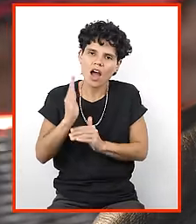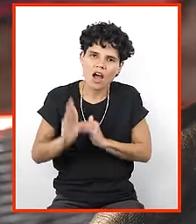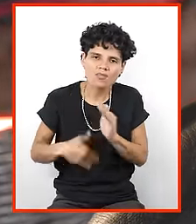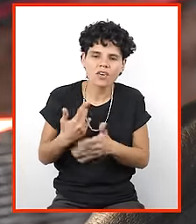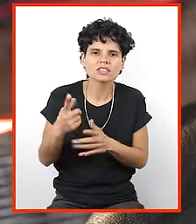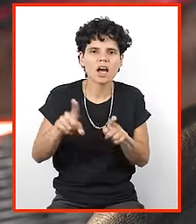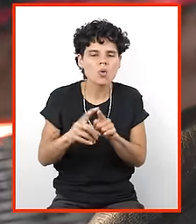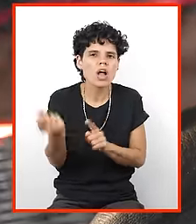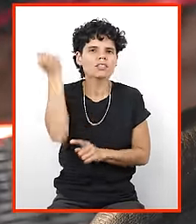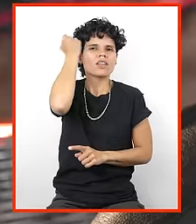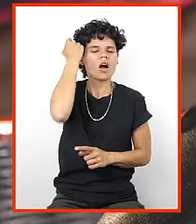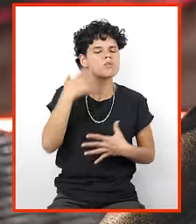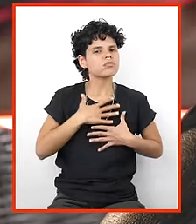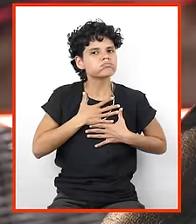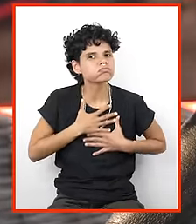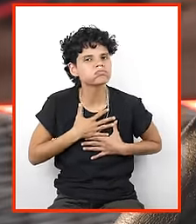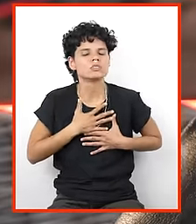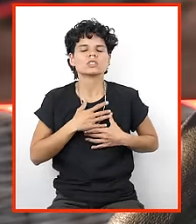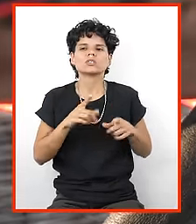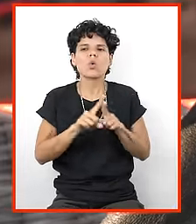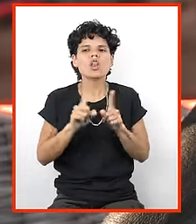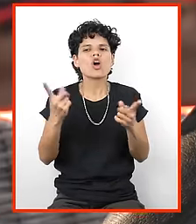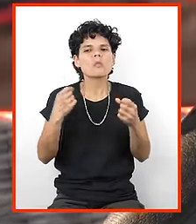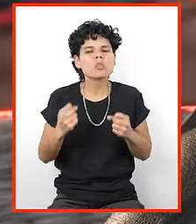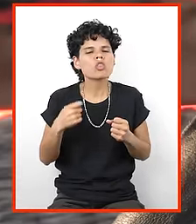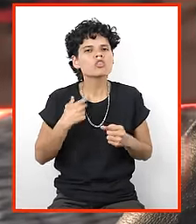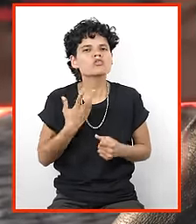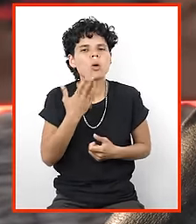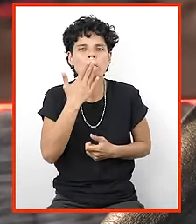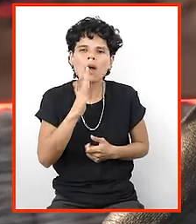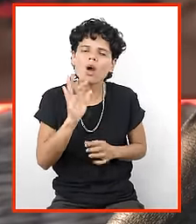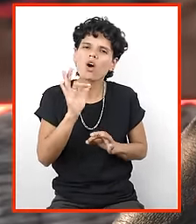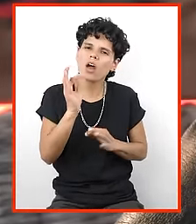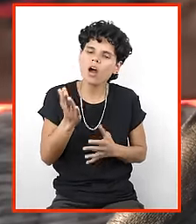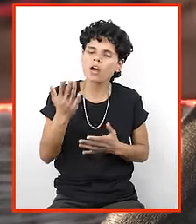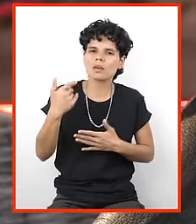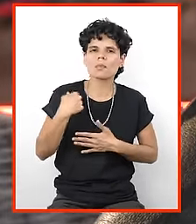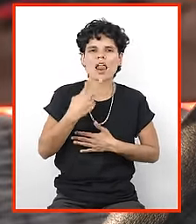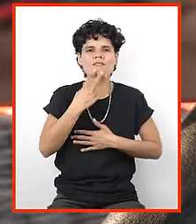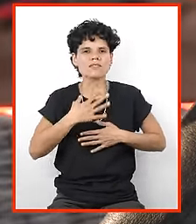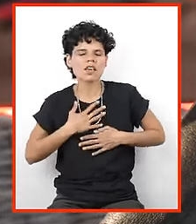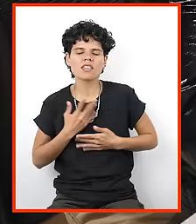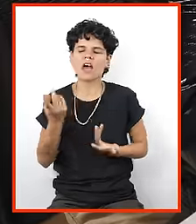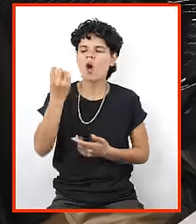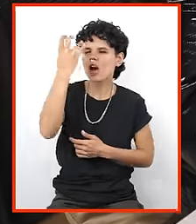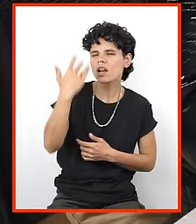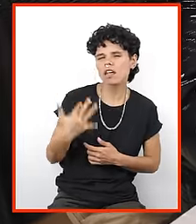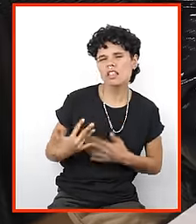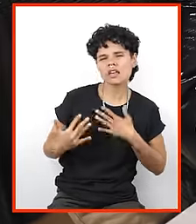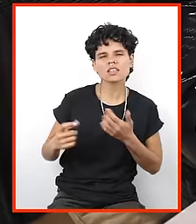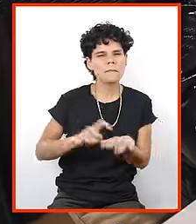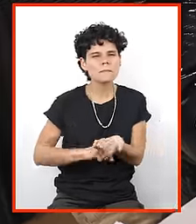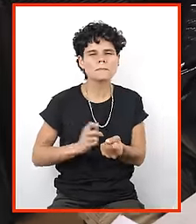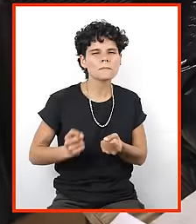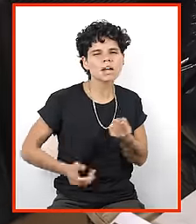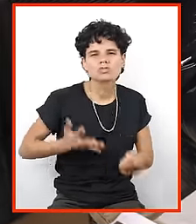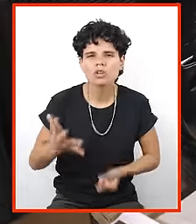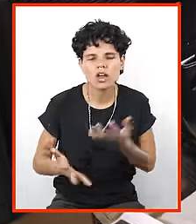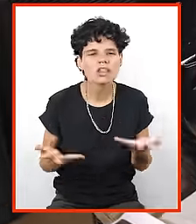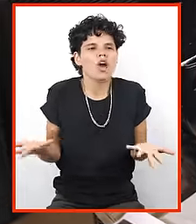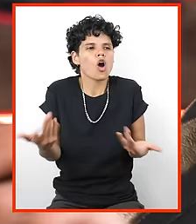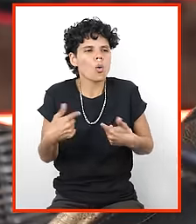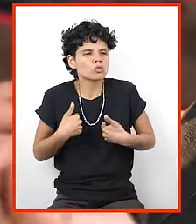aprende a cómo convivir mejor con estas experiencias de vida, personalidades, maneras con las que uno enfrenta